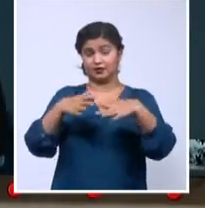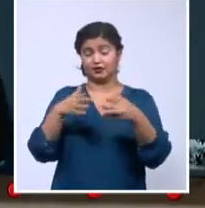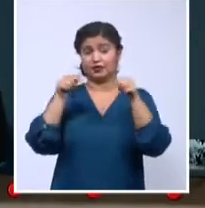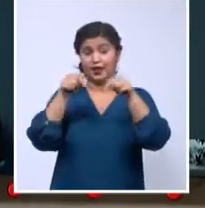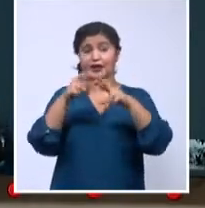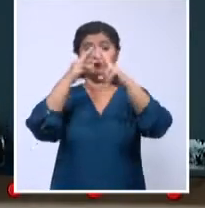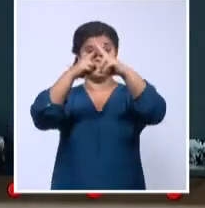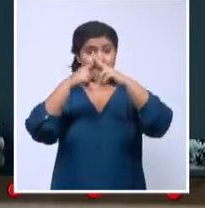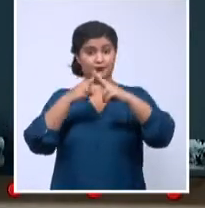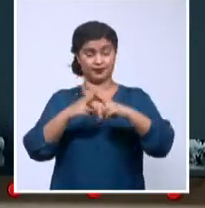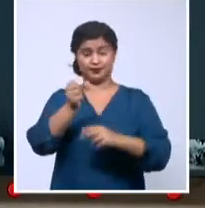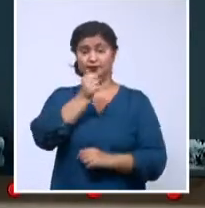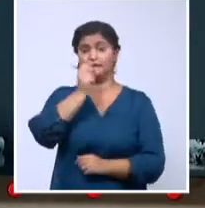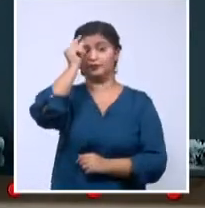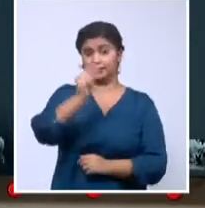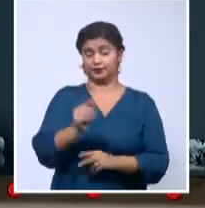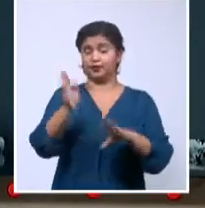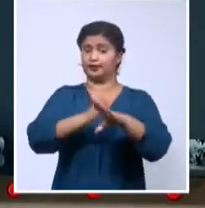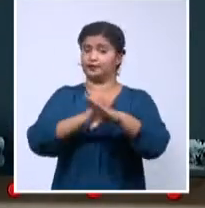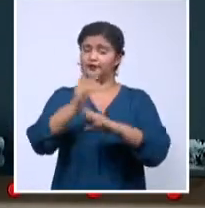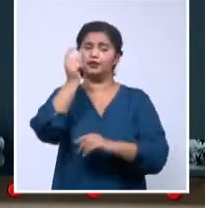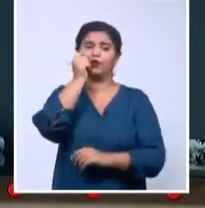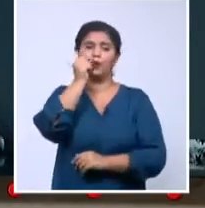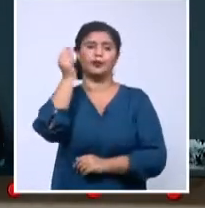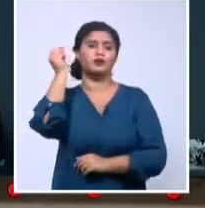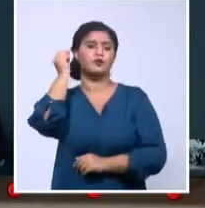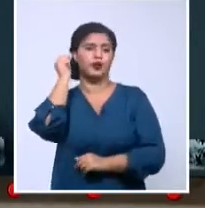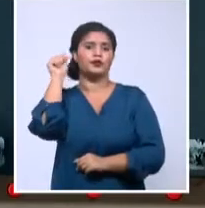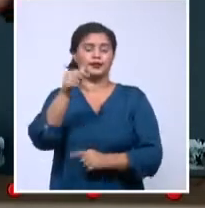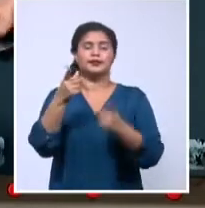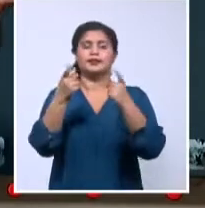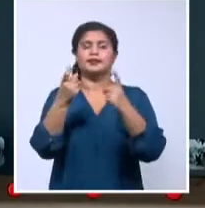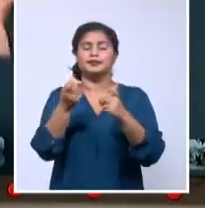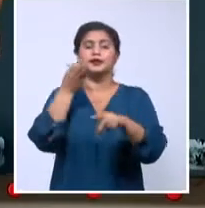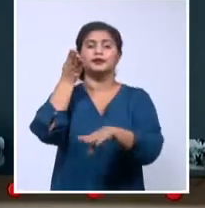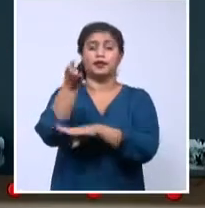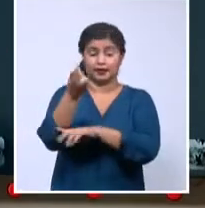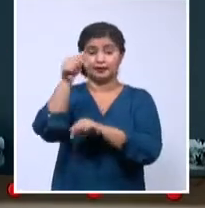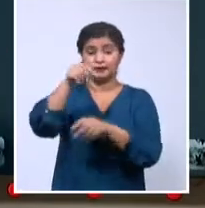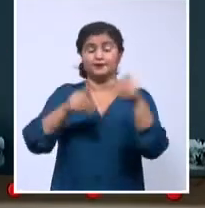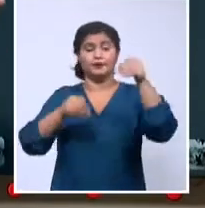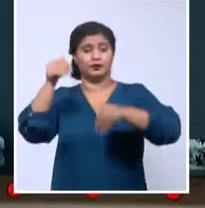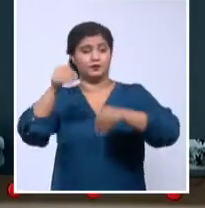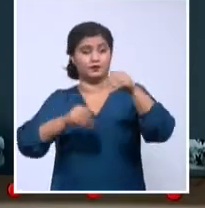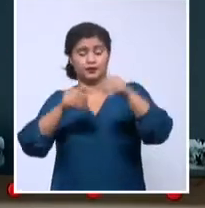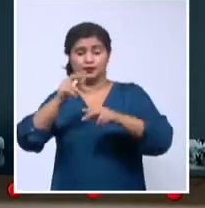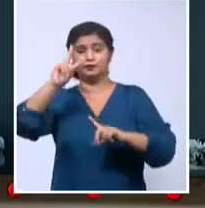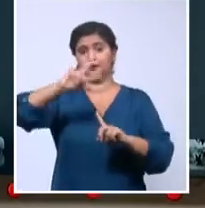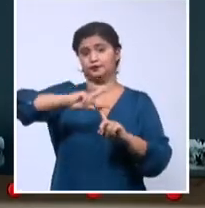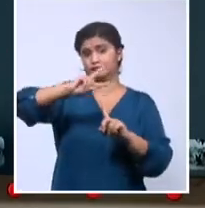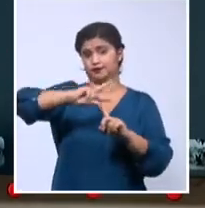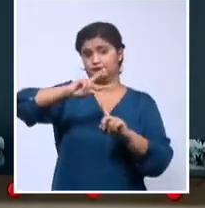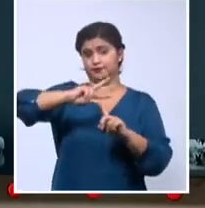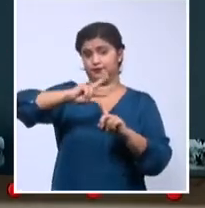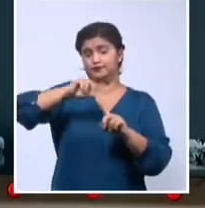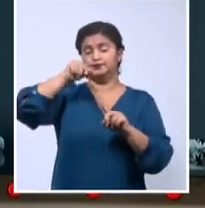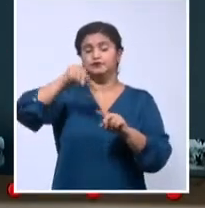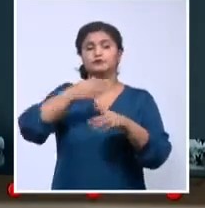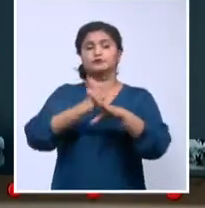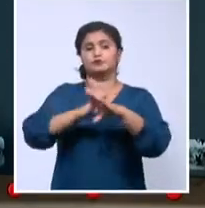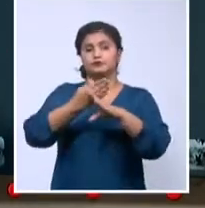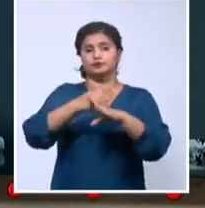periodistas es porque en la lista exigen la participación de esos medios con una representación de periodistas, los medios que ellos llaman libres y